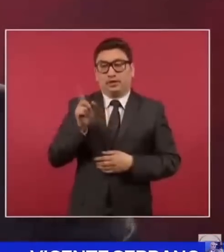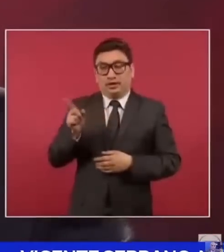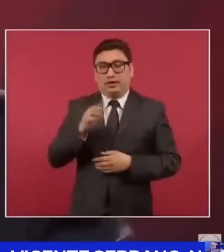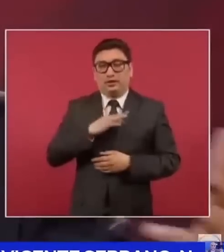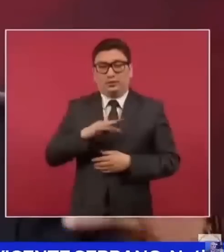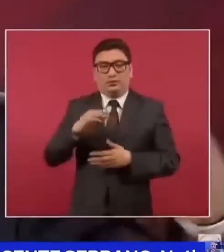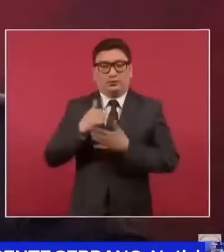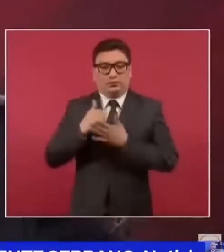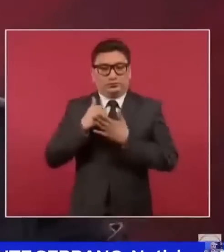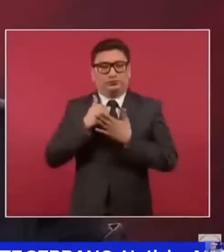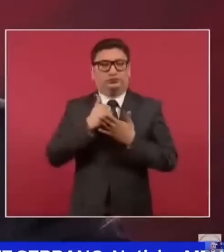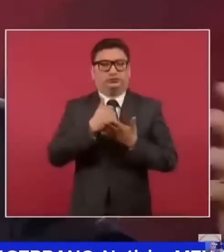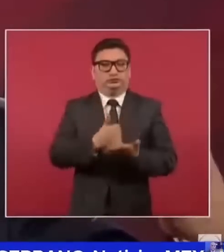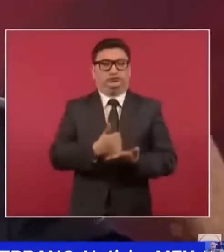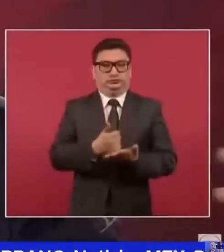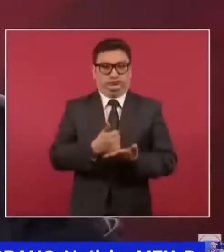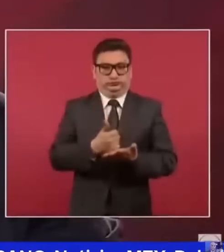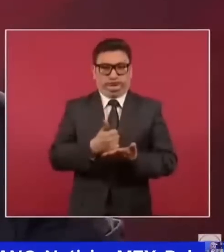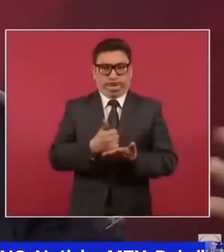ayudara